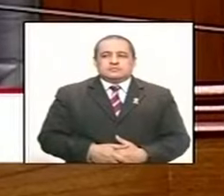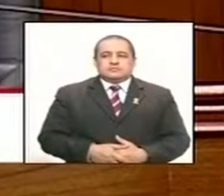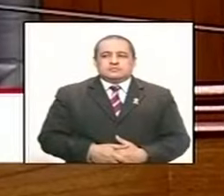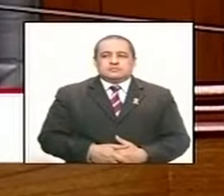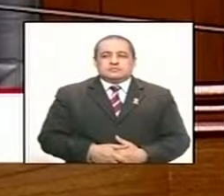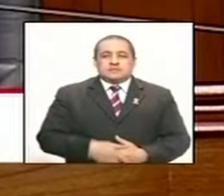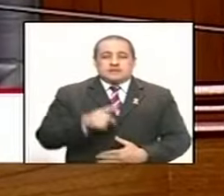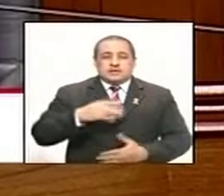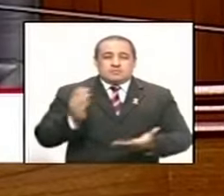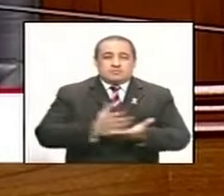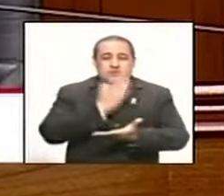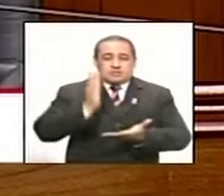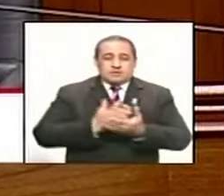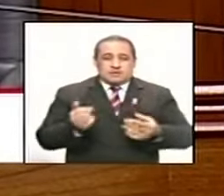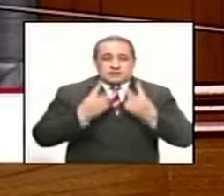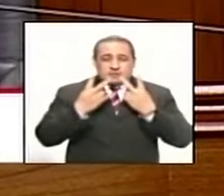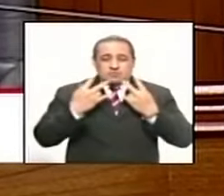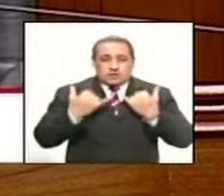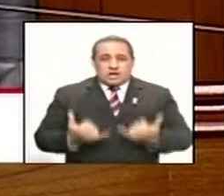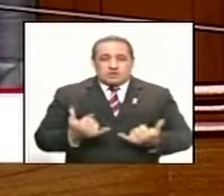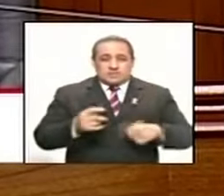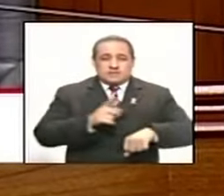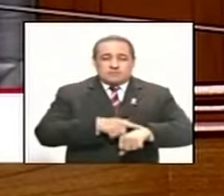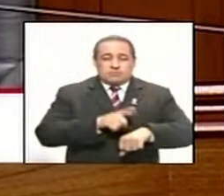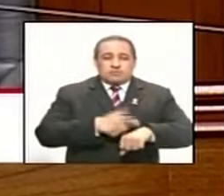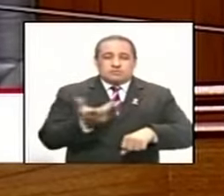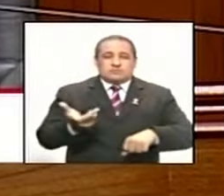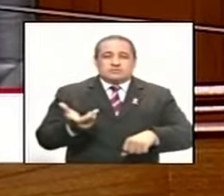la situación en que nos encontramos en estos momentos